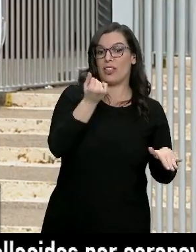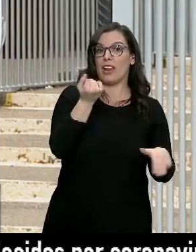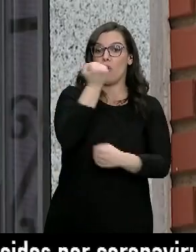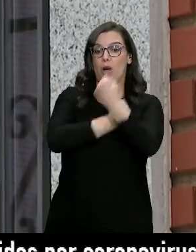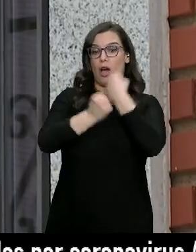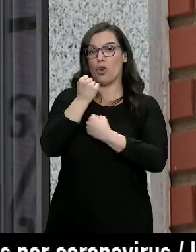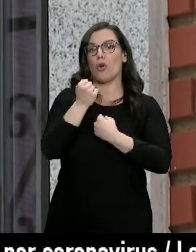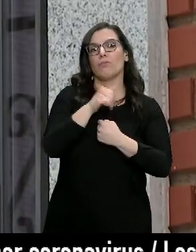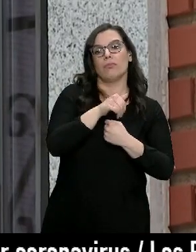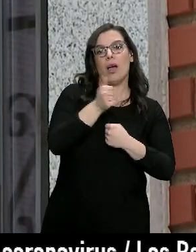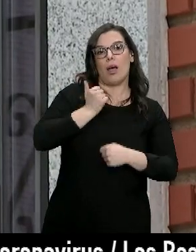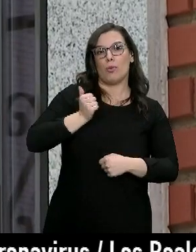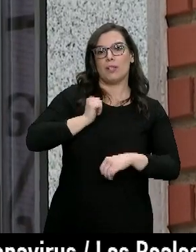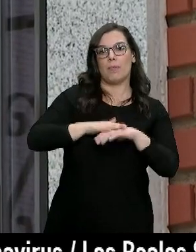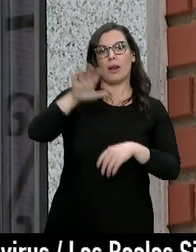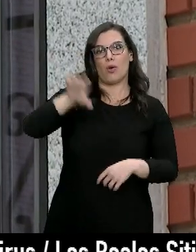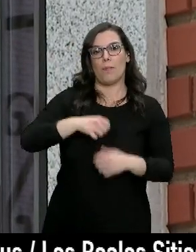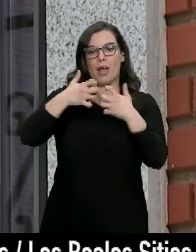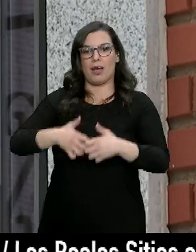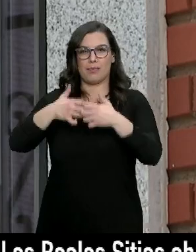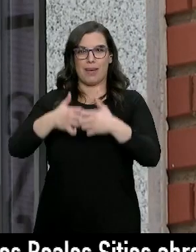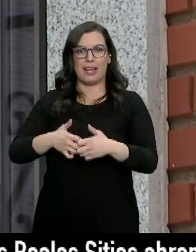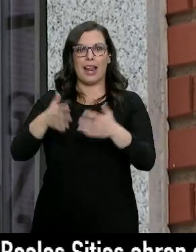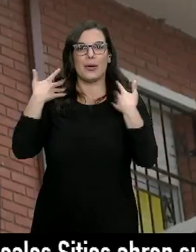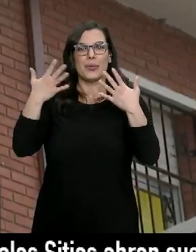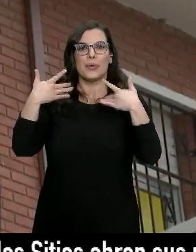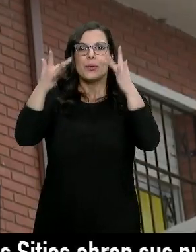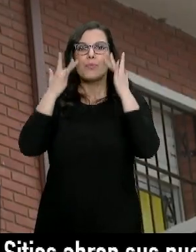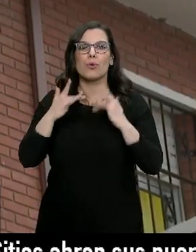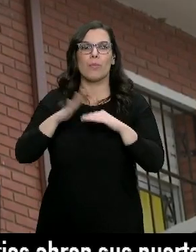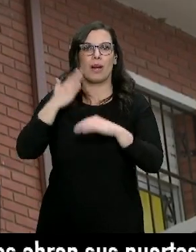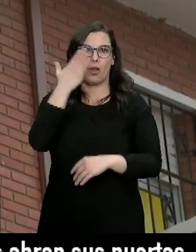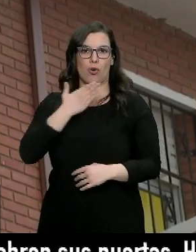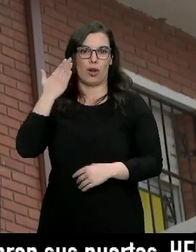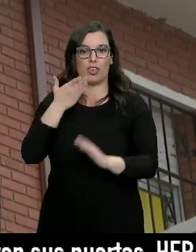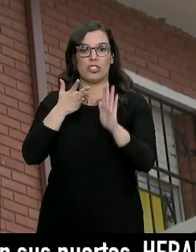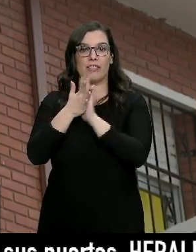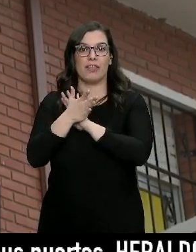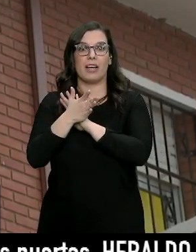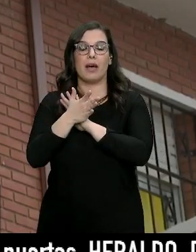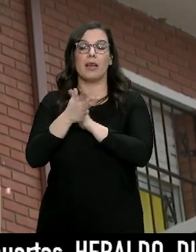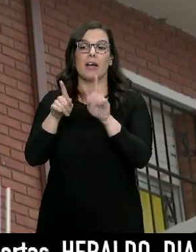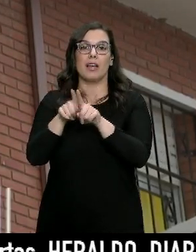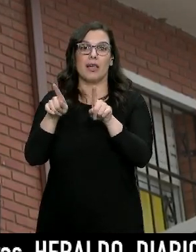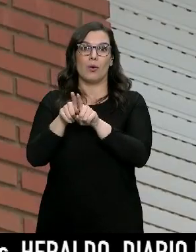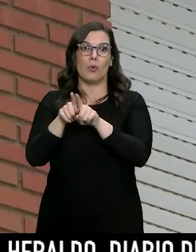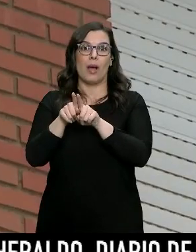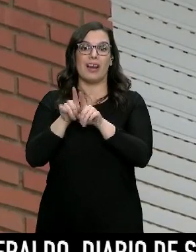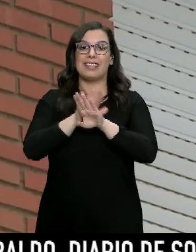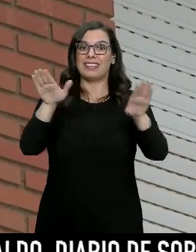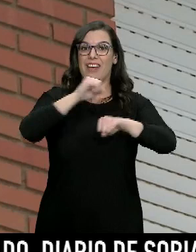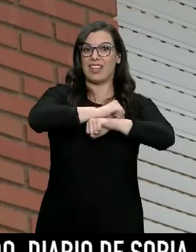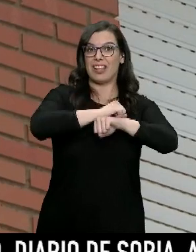alquilar purificadores de aire para todos los colegios. Esta medida no sustituye a las medidas habituales, pero ayuda a reforzar la